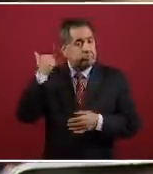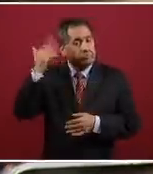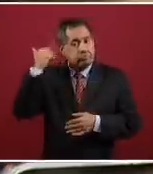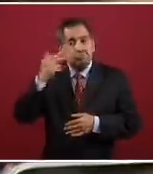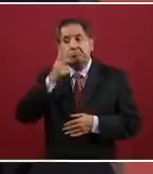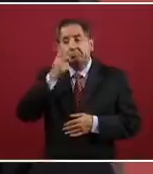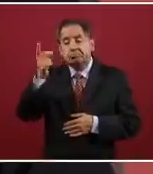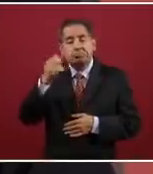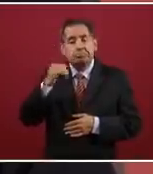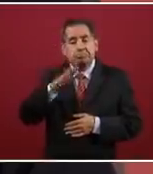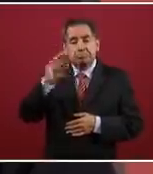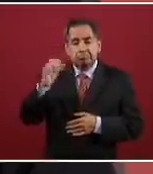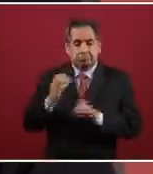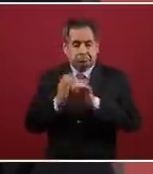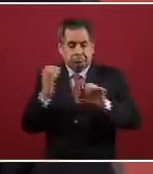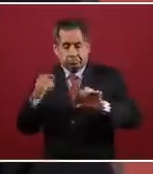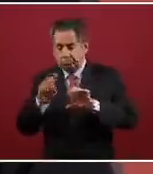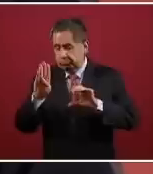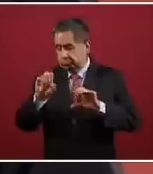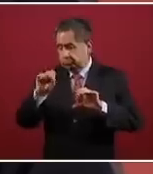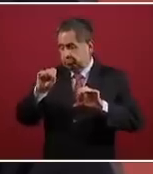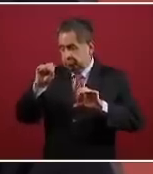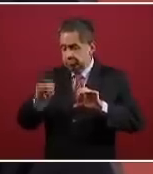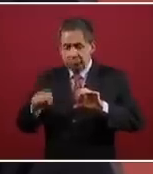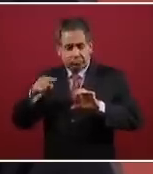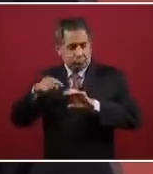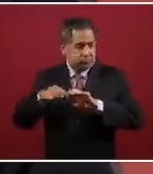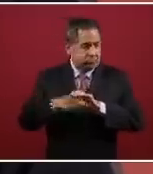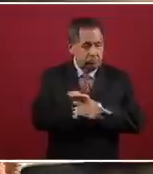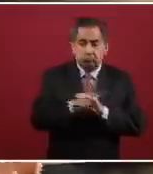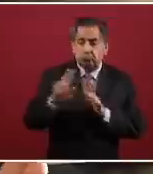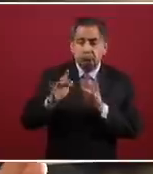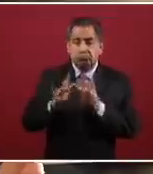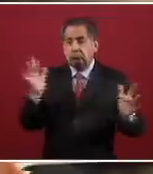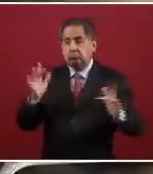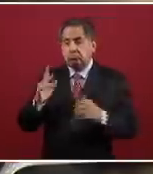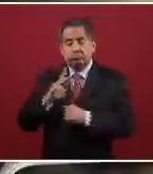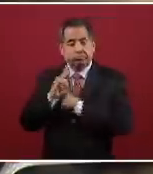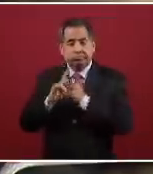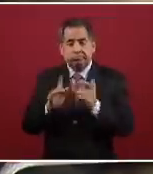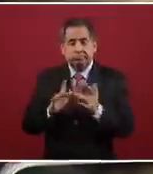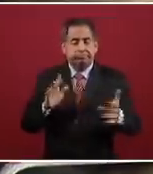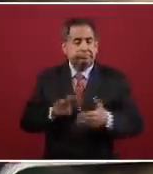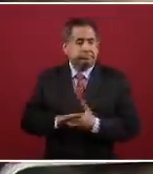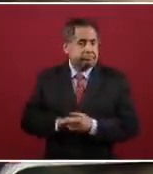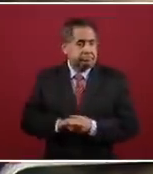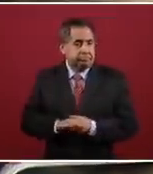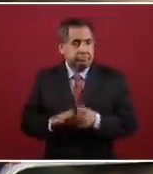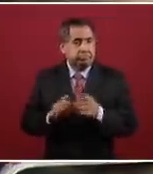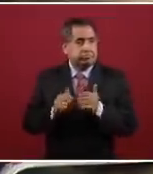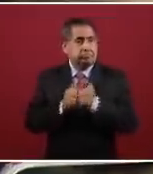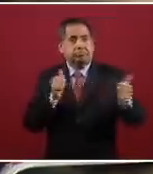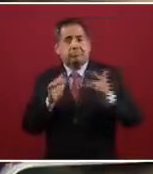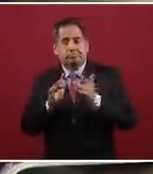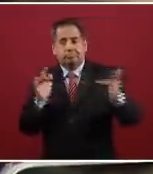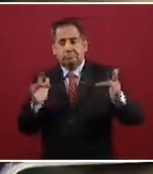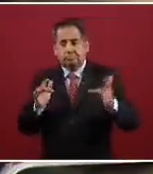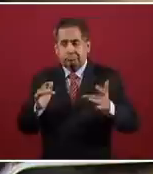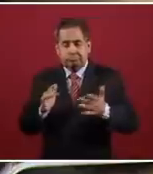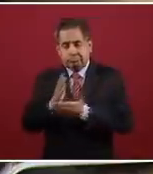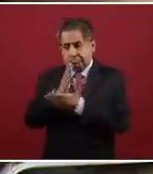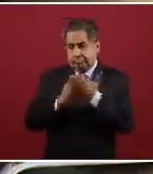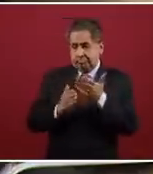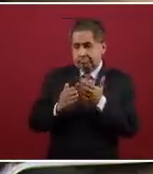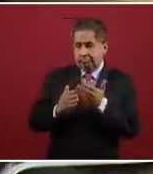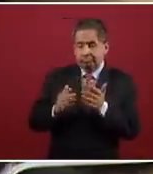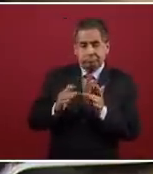que conectaría a Baja California Sur, porque estamos desconectados del país inclusive aparte de estar desconectados, estamos partidos en Baja